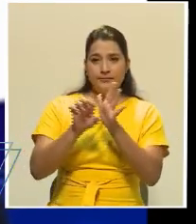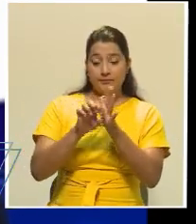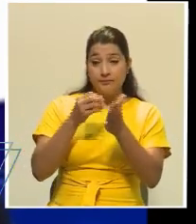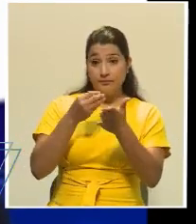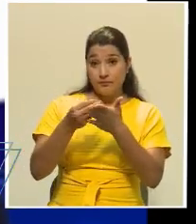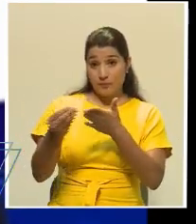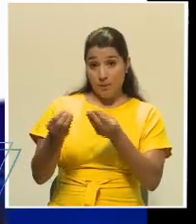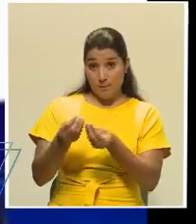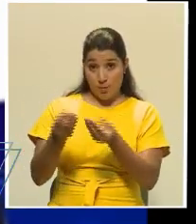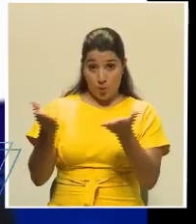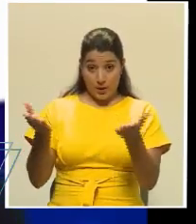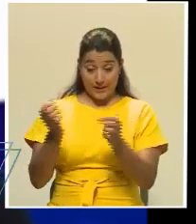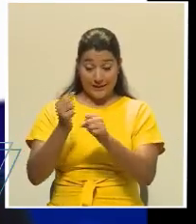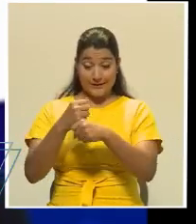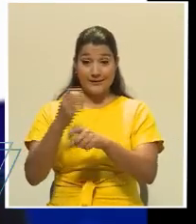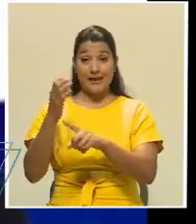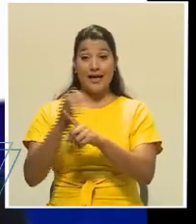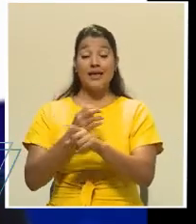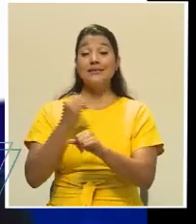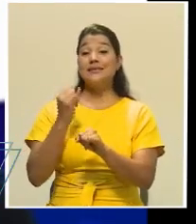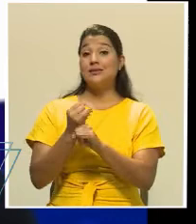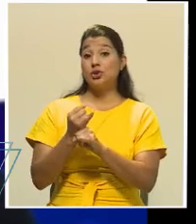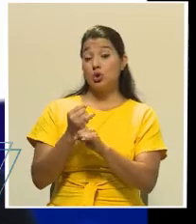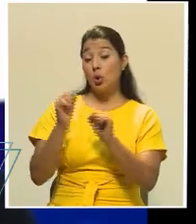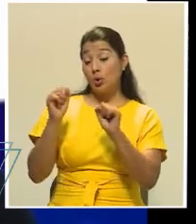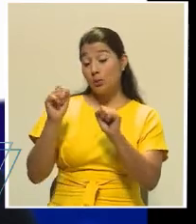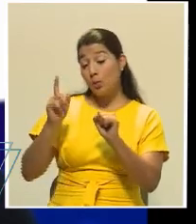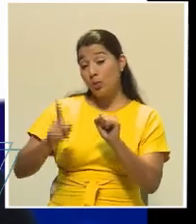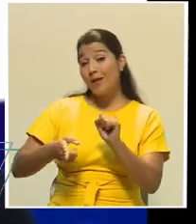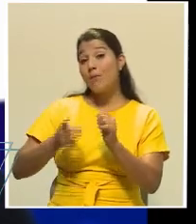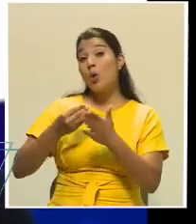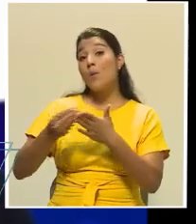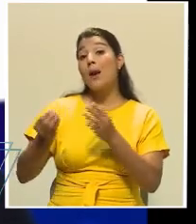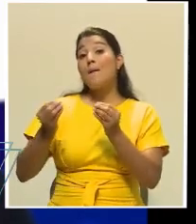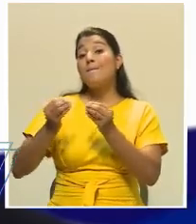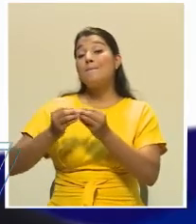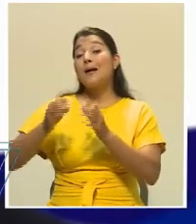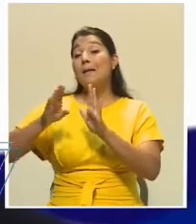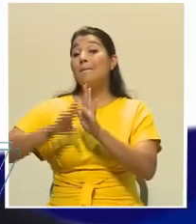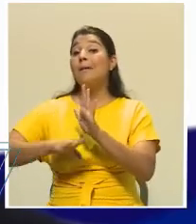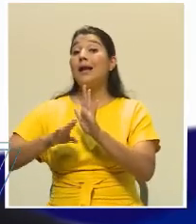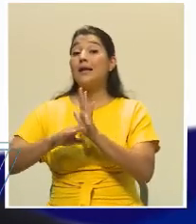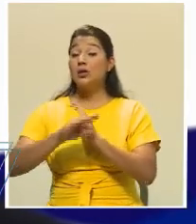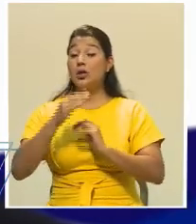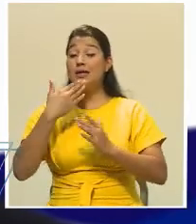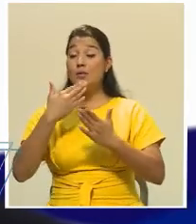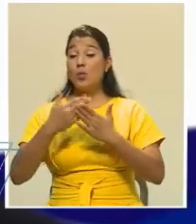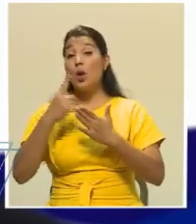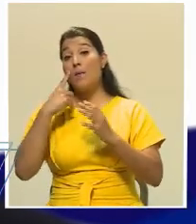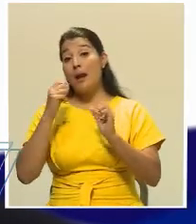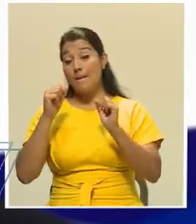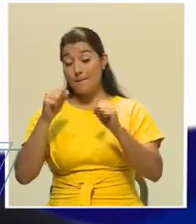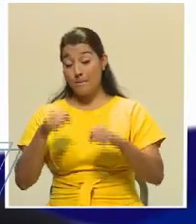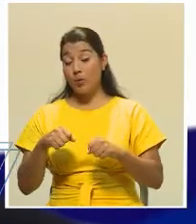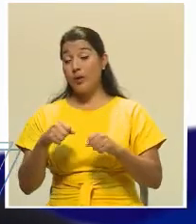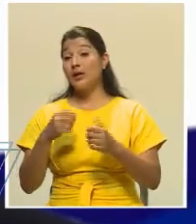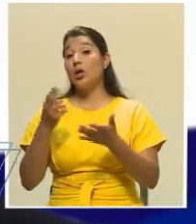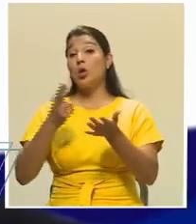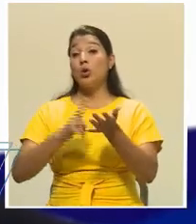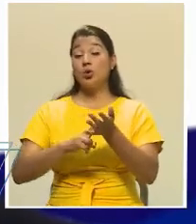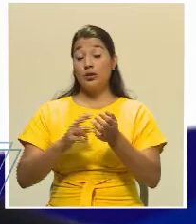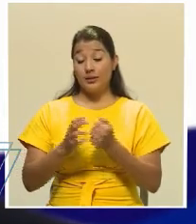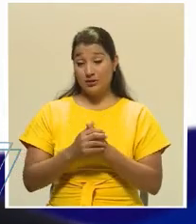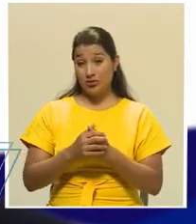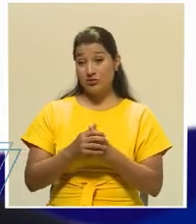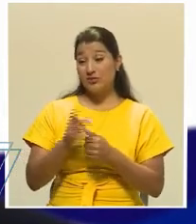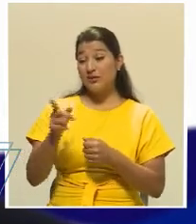públicas, el tema de cómo generar ahorro en los costos financieros del Estado teniendo